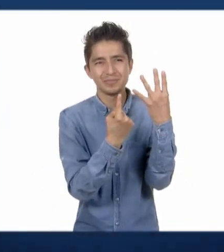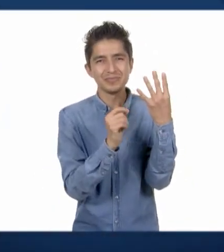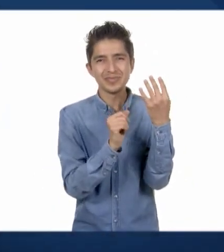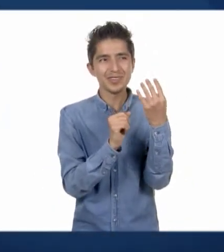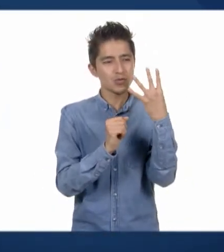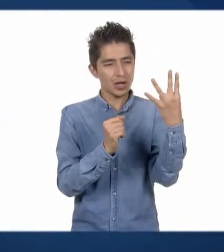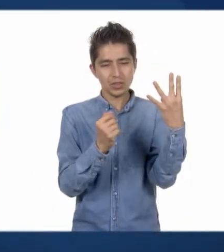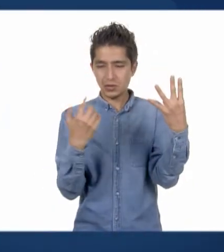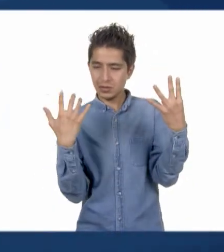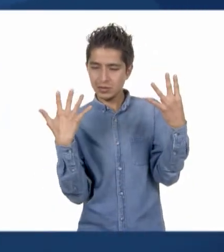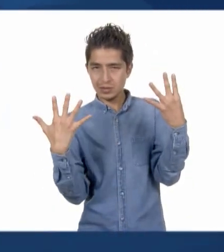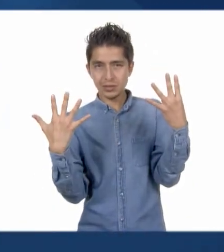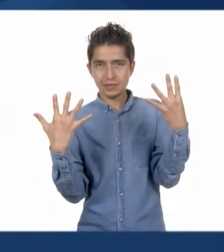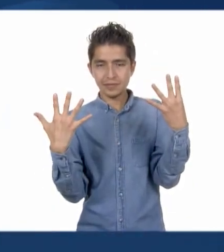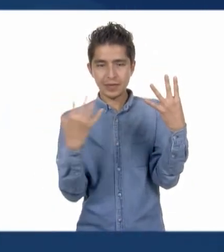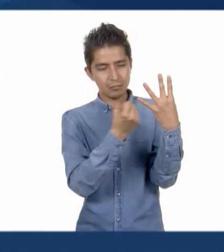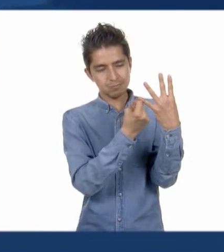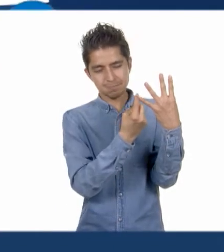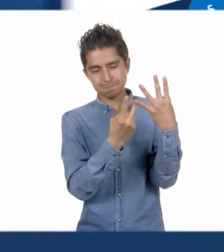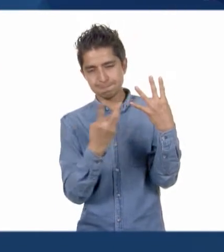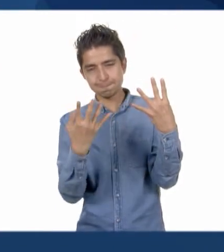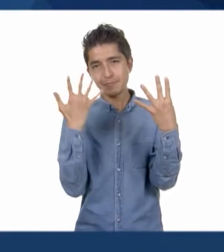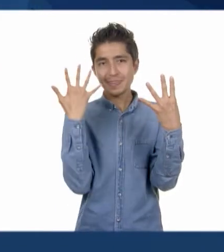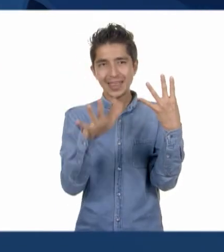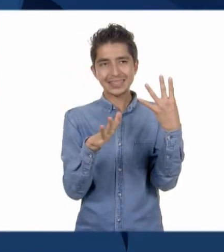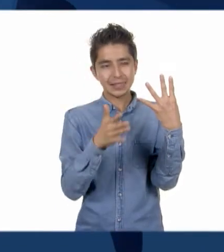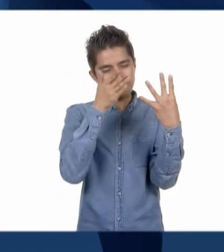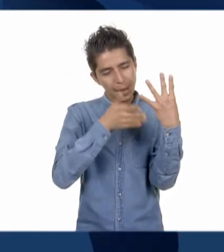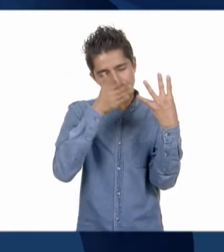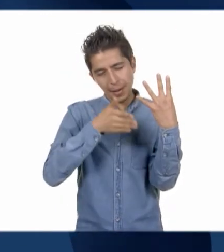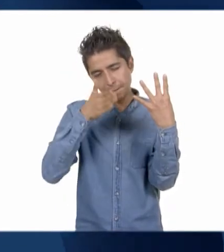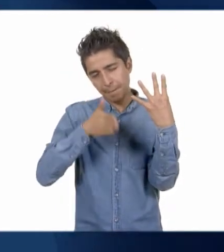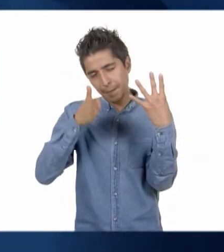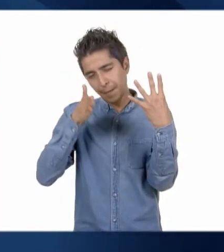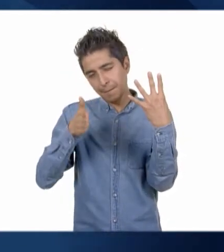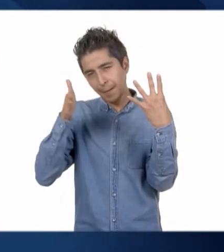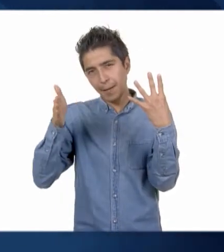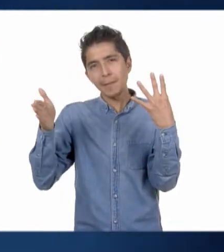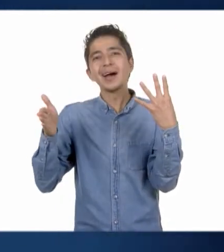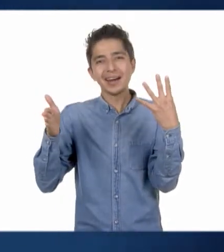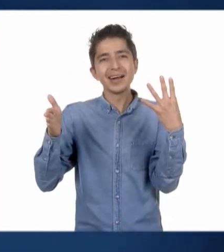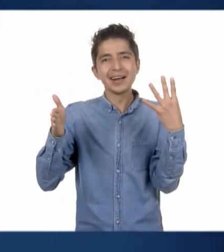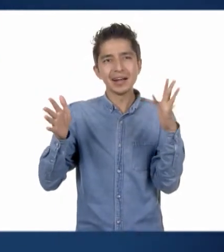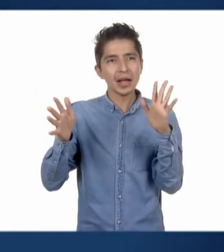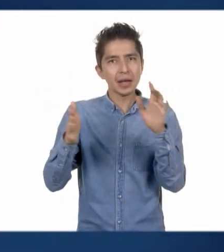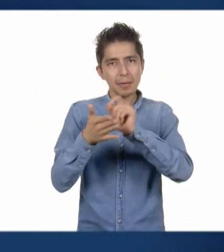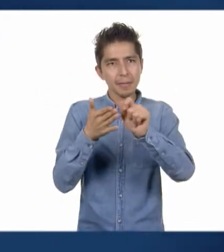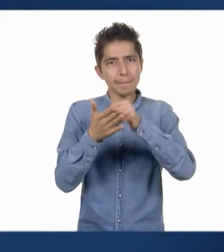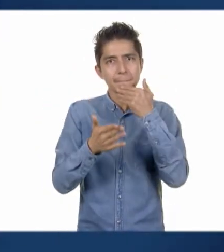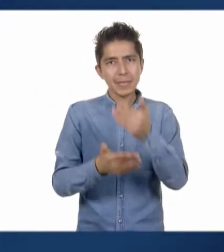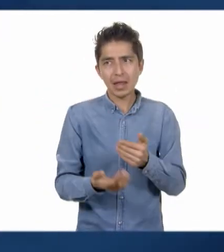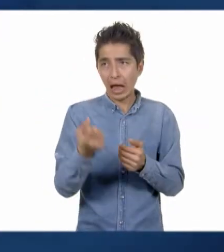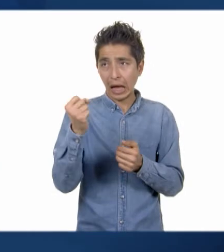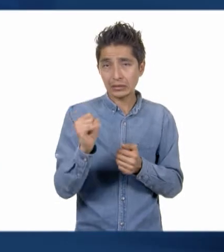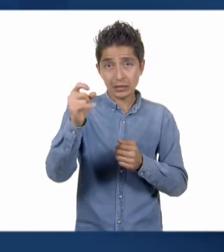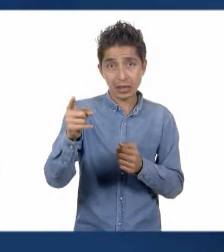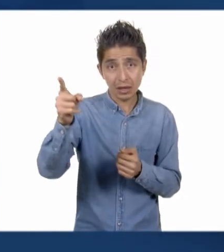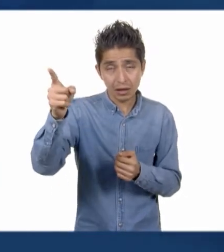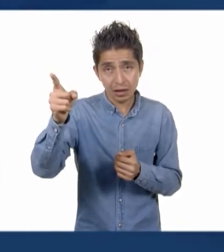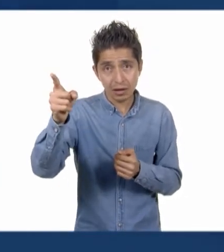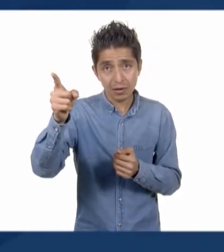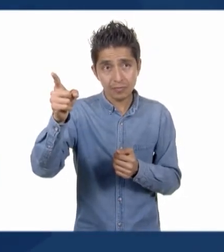el 5 lo dividimos en 10 partes. ¿Y así estuvo bien, maestra? ¿Así lo escribimos? Falta el